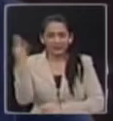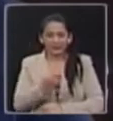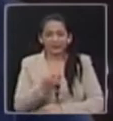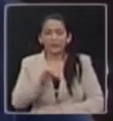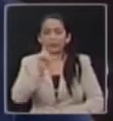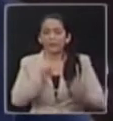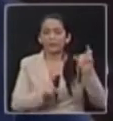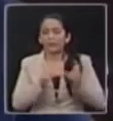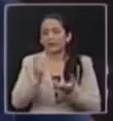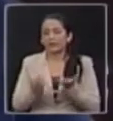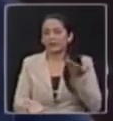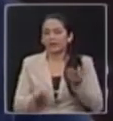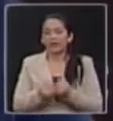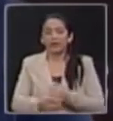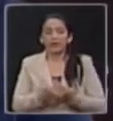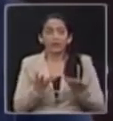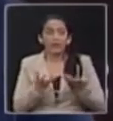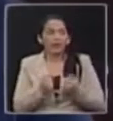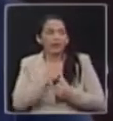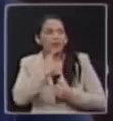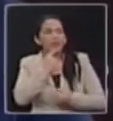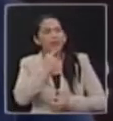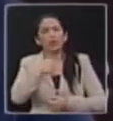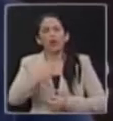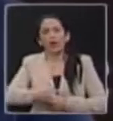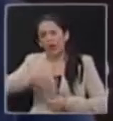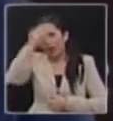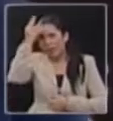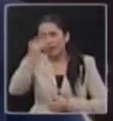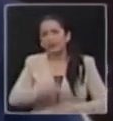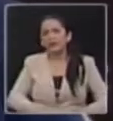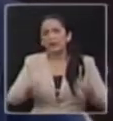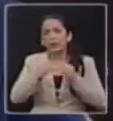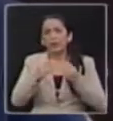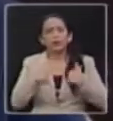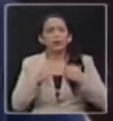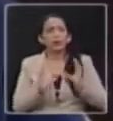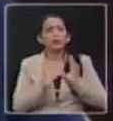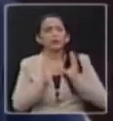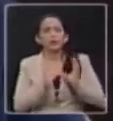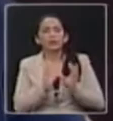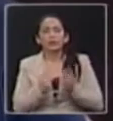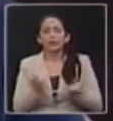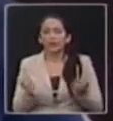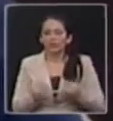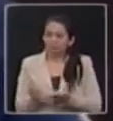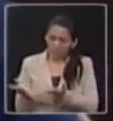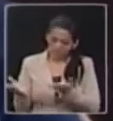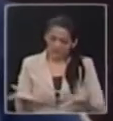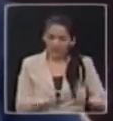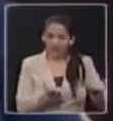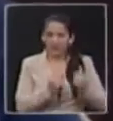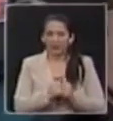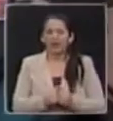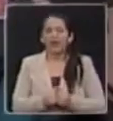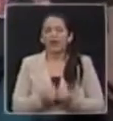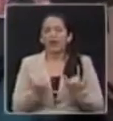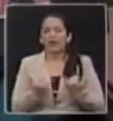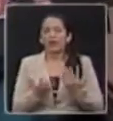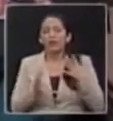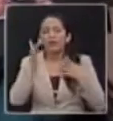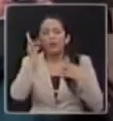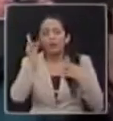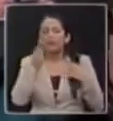más y llevarse un certificado más a su currículum, a esas maquilladoras, a no maquilladoras, a